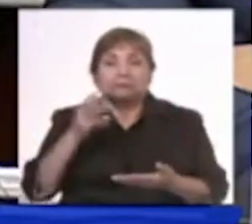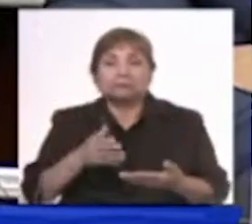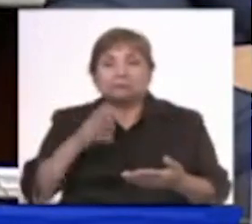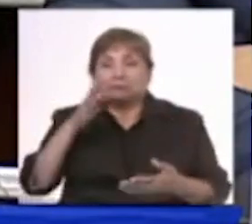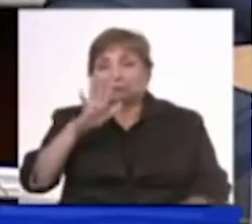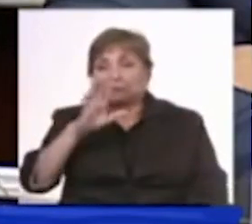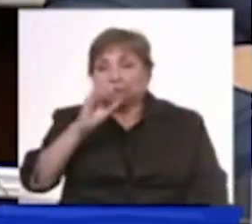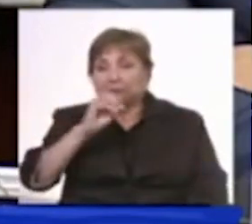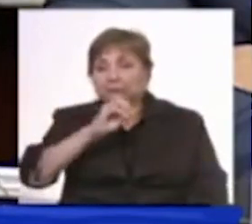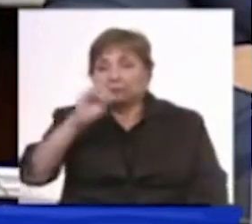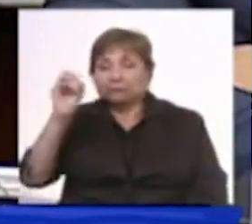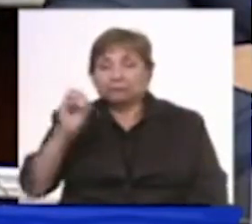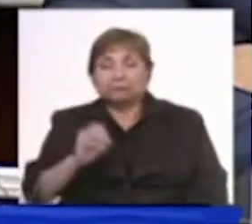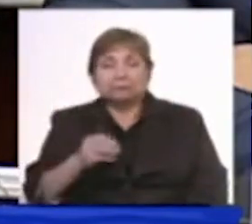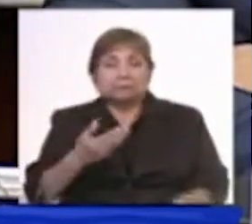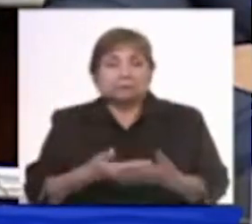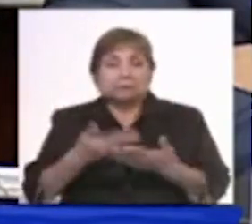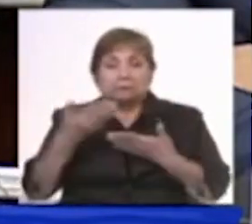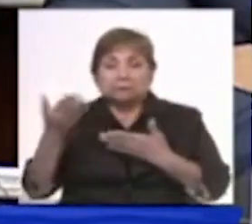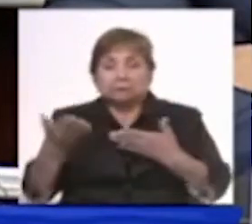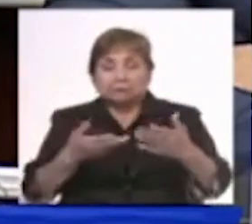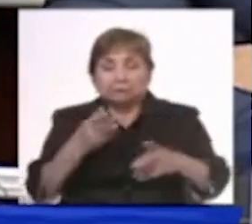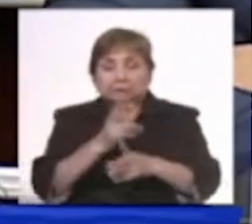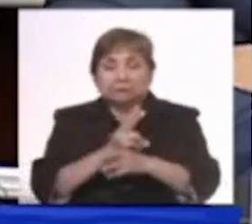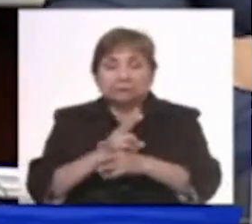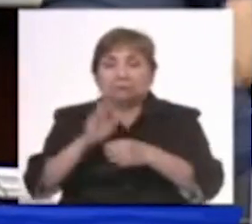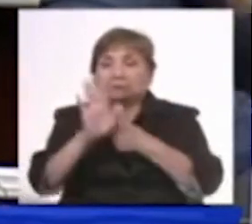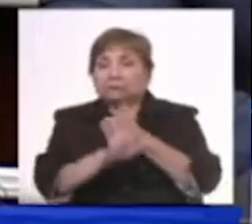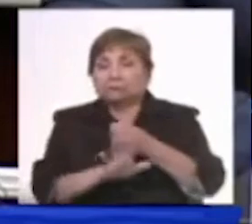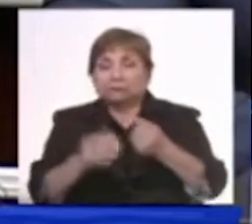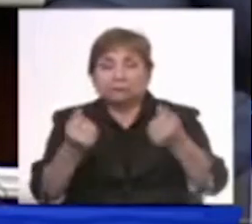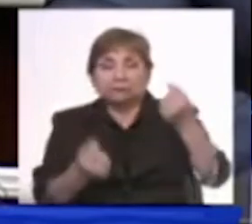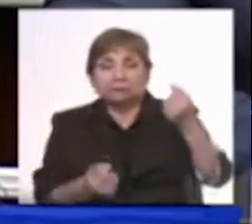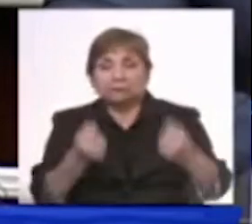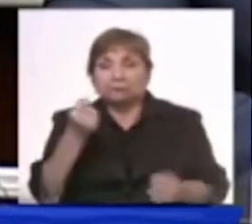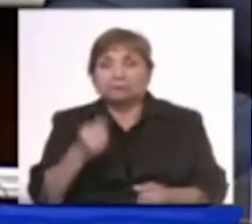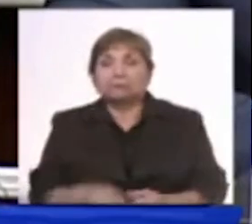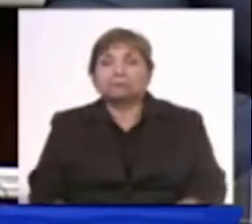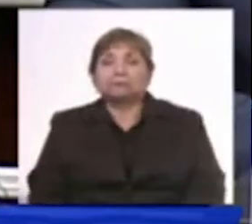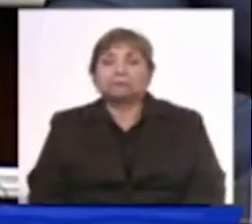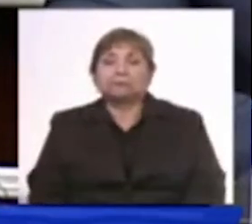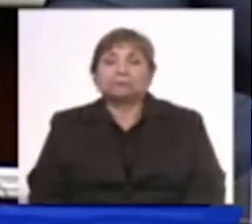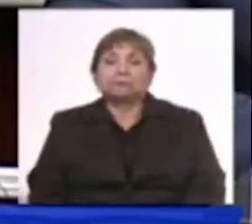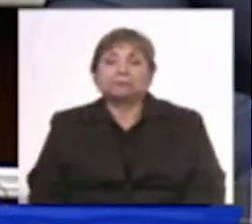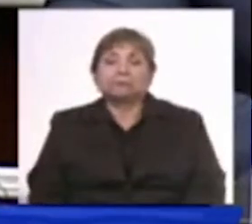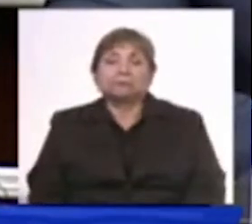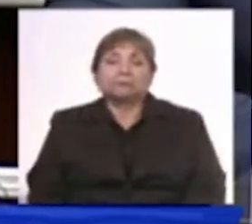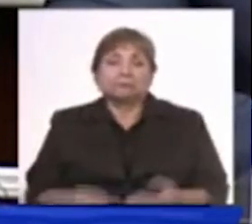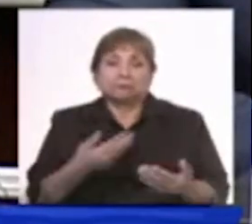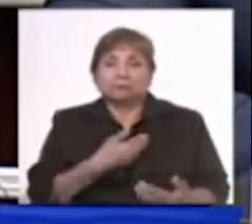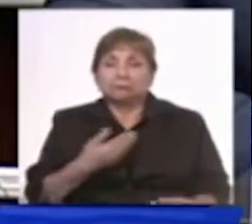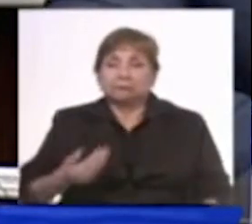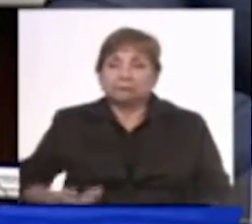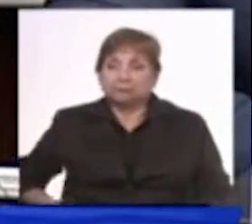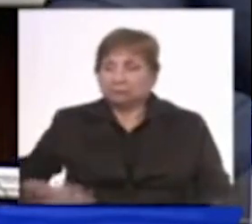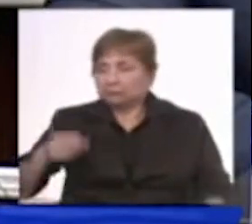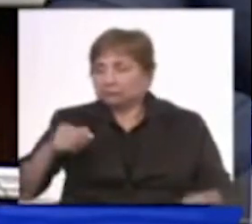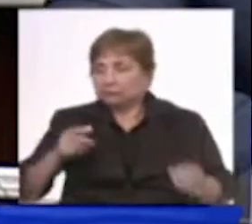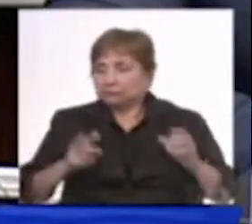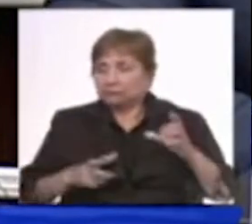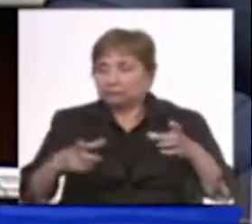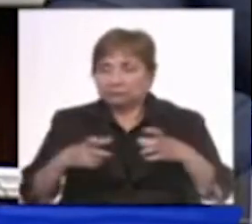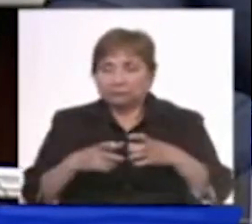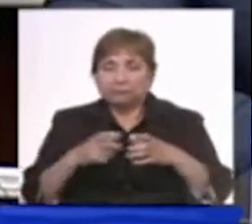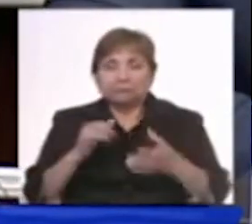del 50%. Se le brinda seguridad a los vehículos que pertenecen al Congreso, que